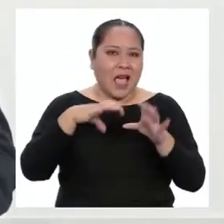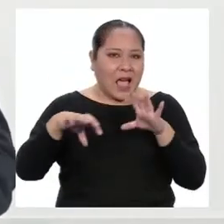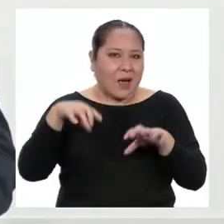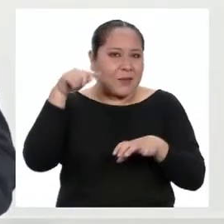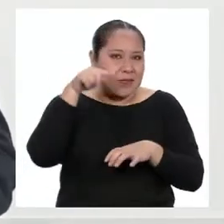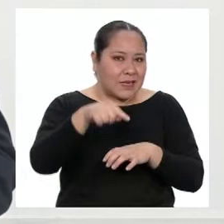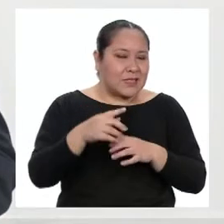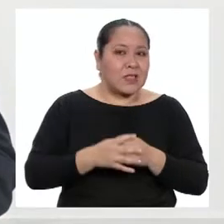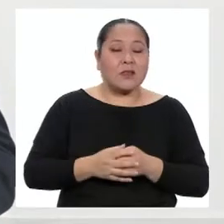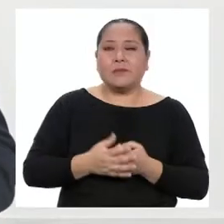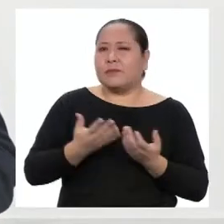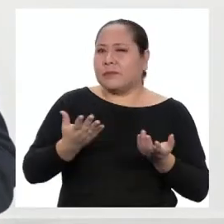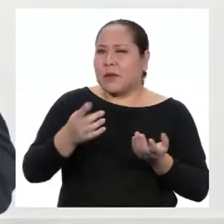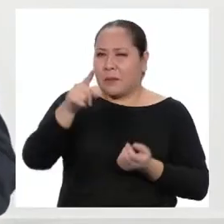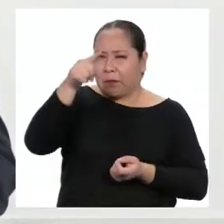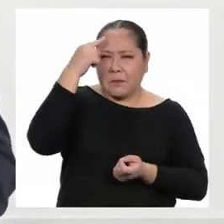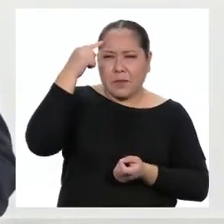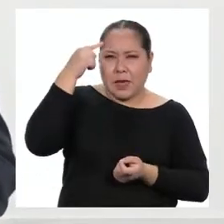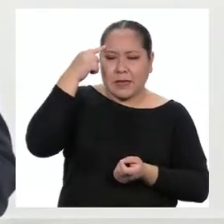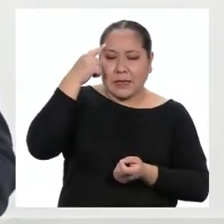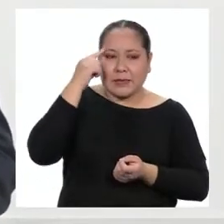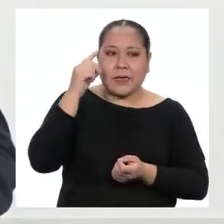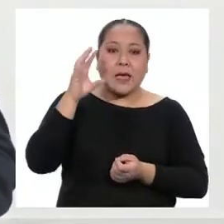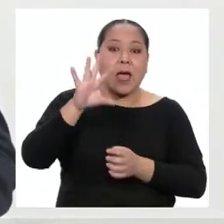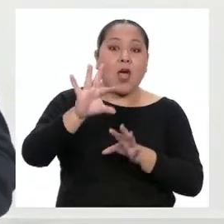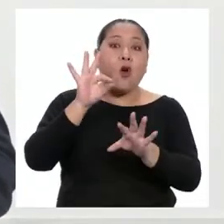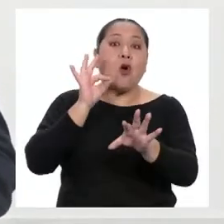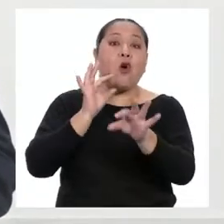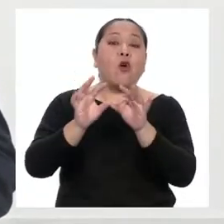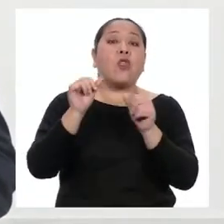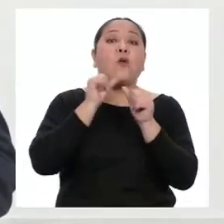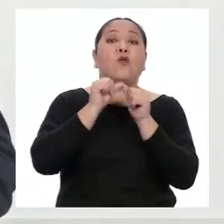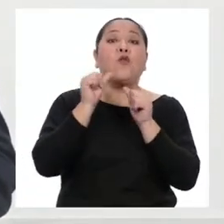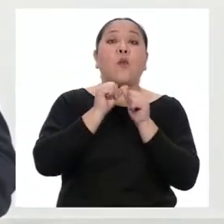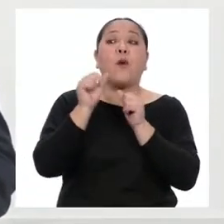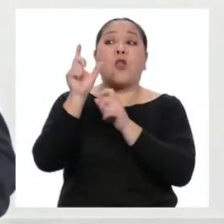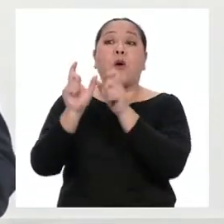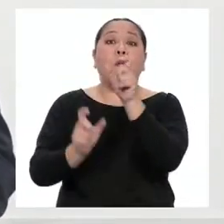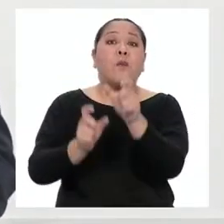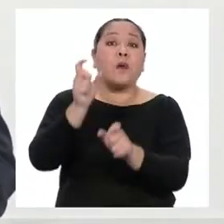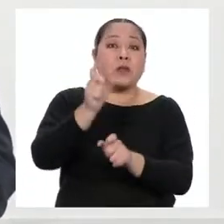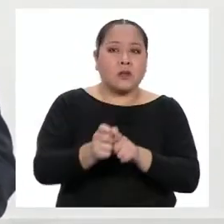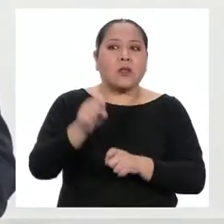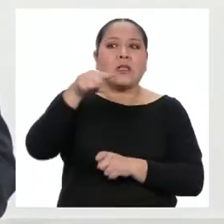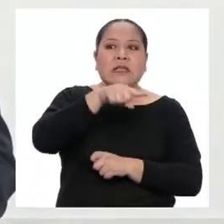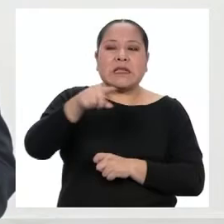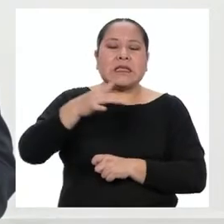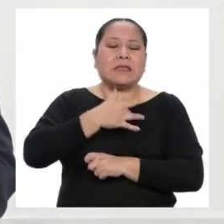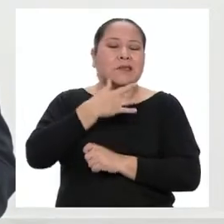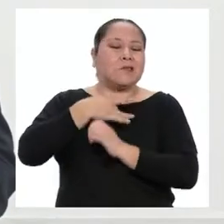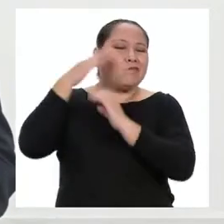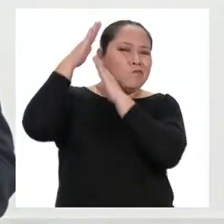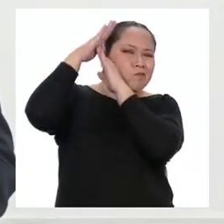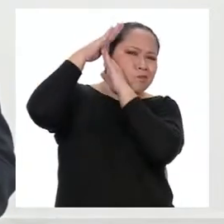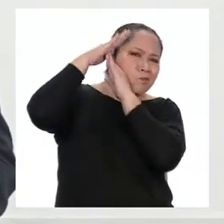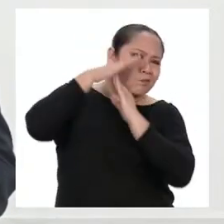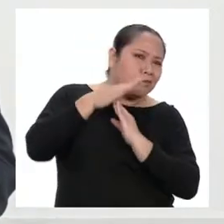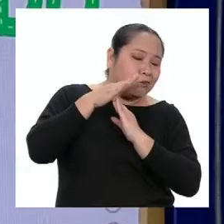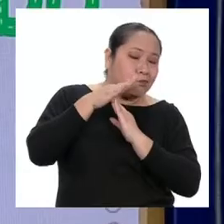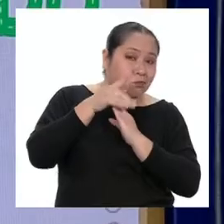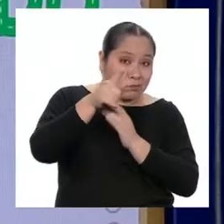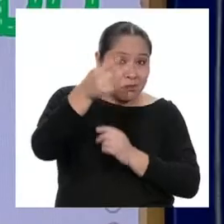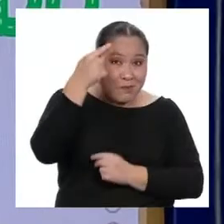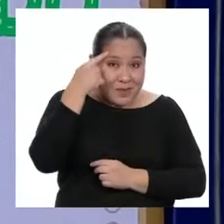¿Qué les parece si conseguimos la cifra de personas que han sufrido algún tipo de discriminación en general? ¿Qué